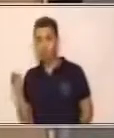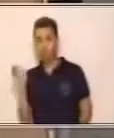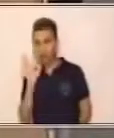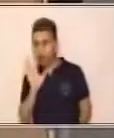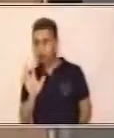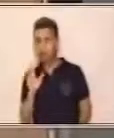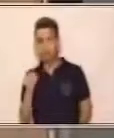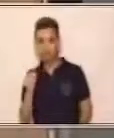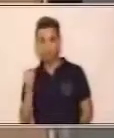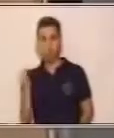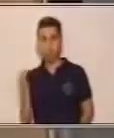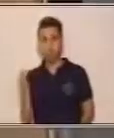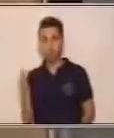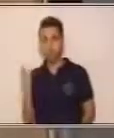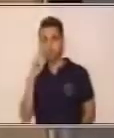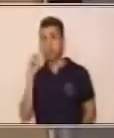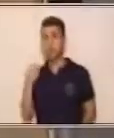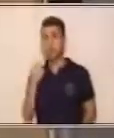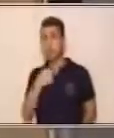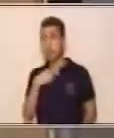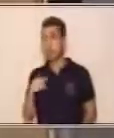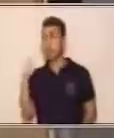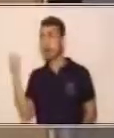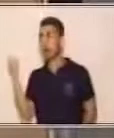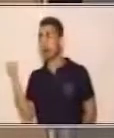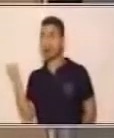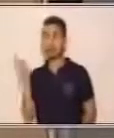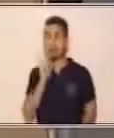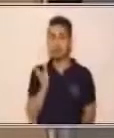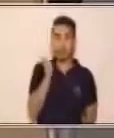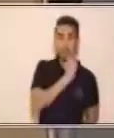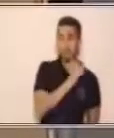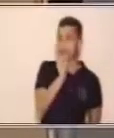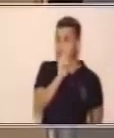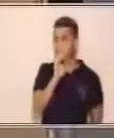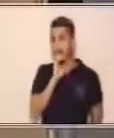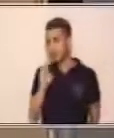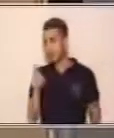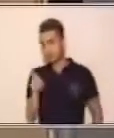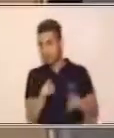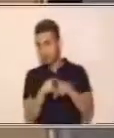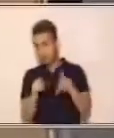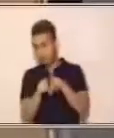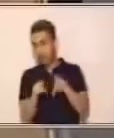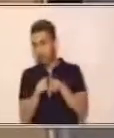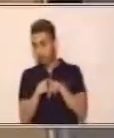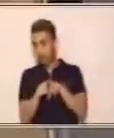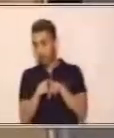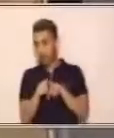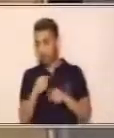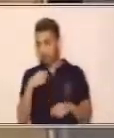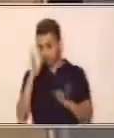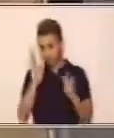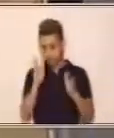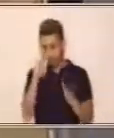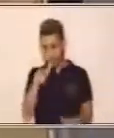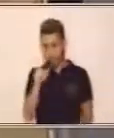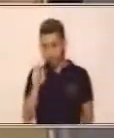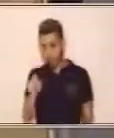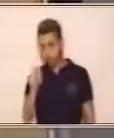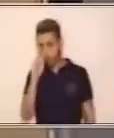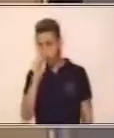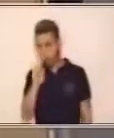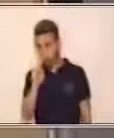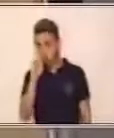estos números, porque si lo colocamos acá ya no va a tener el mismo valor. Entonces lo tenemos que colocar en la parte